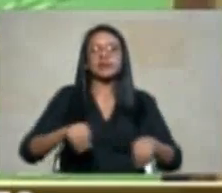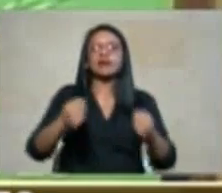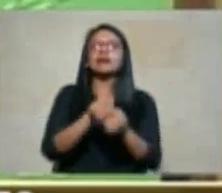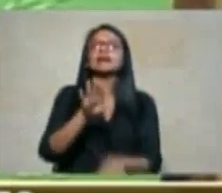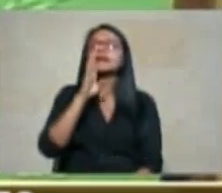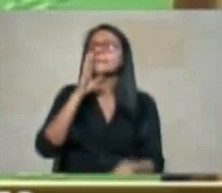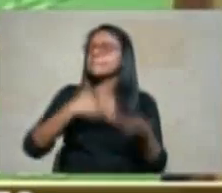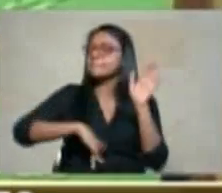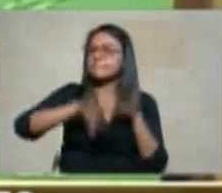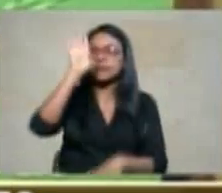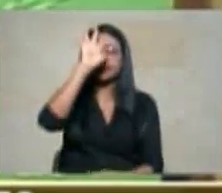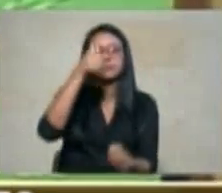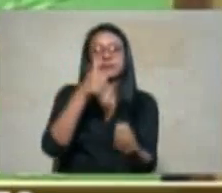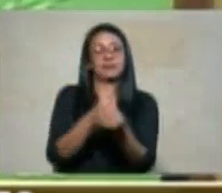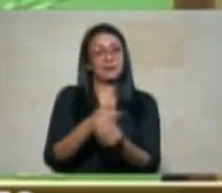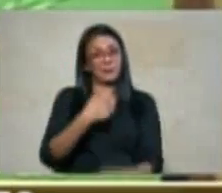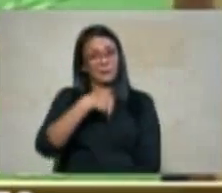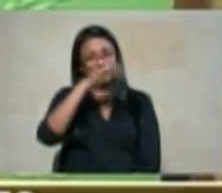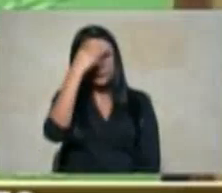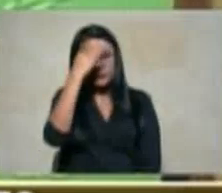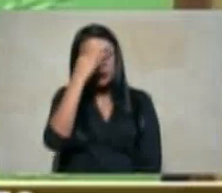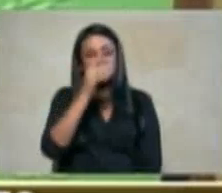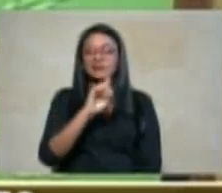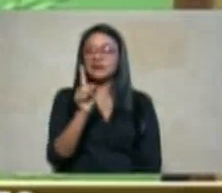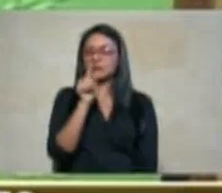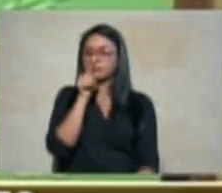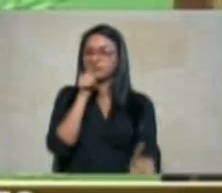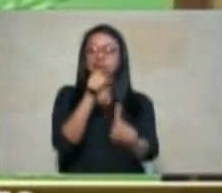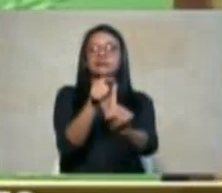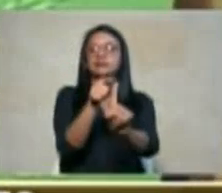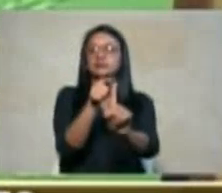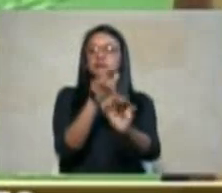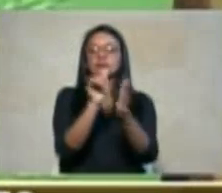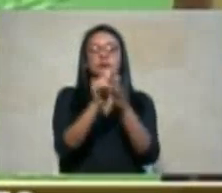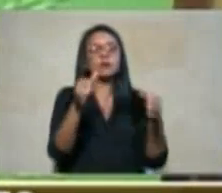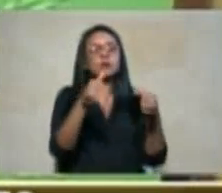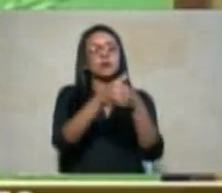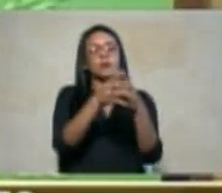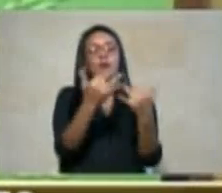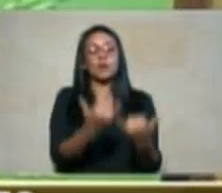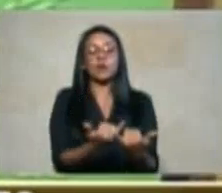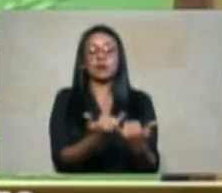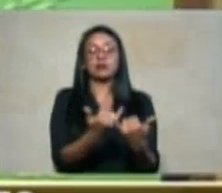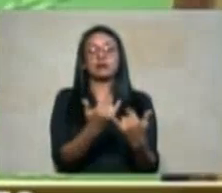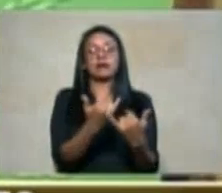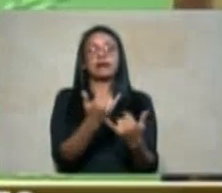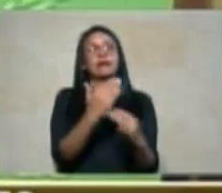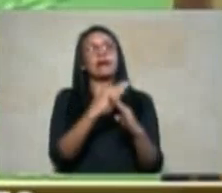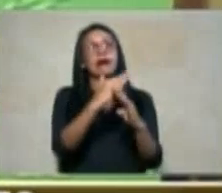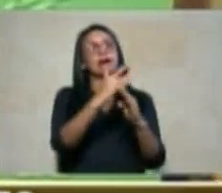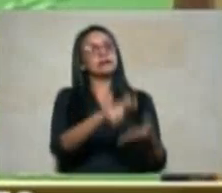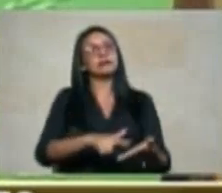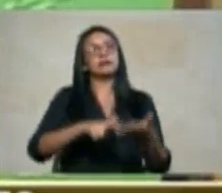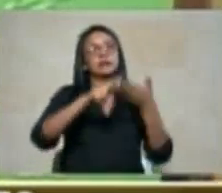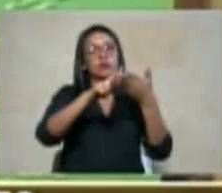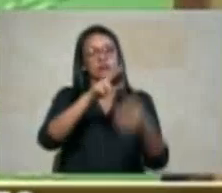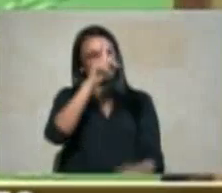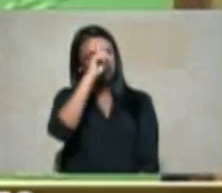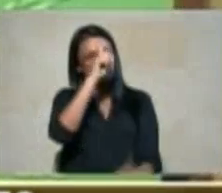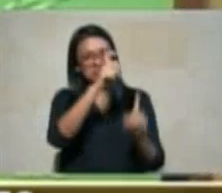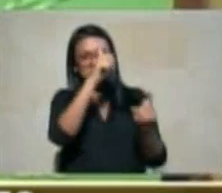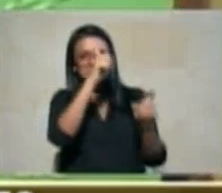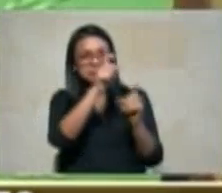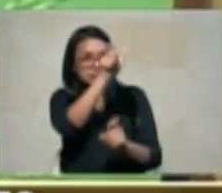sido los paramilitares. Y sin duda, como todo apunta, en esos grupos que ahorita llaman antirrestitución, que están amenazando